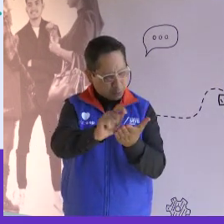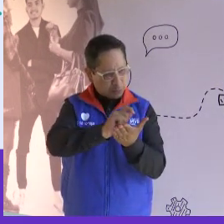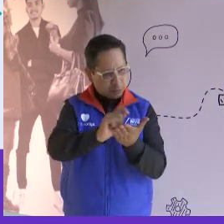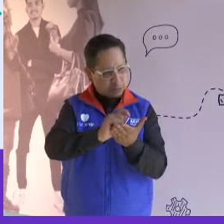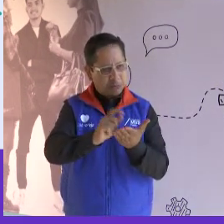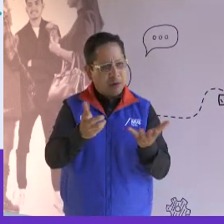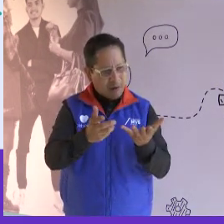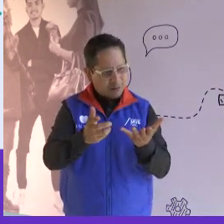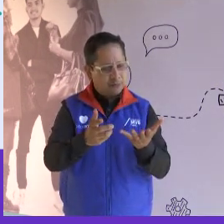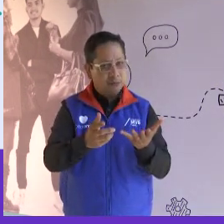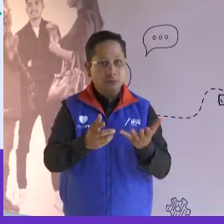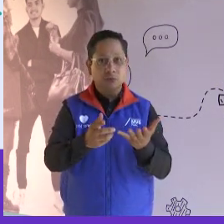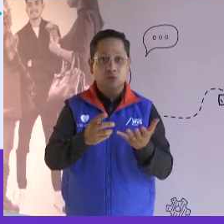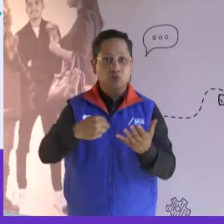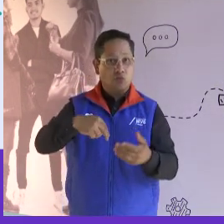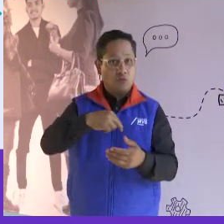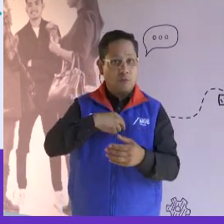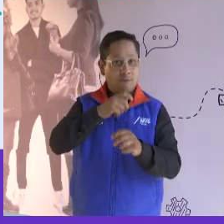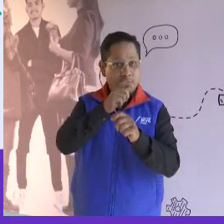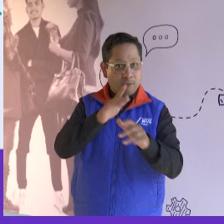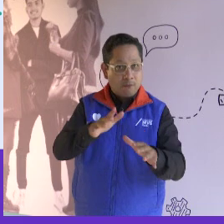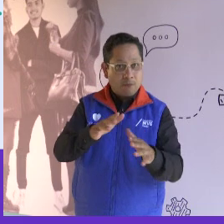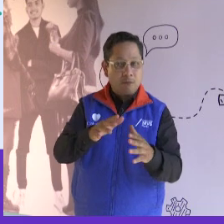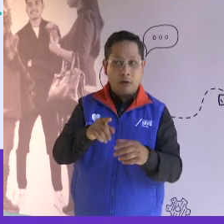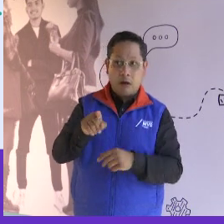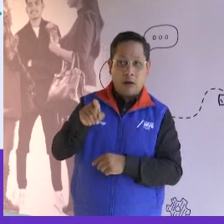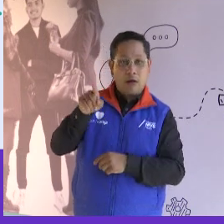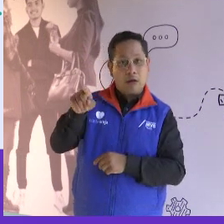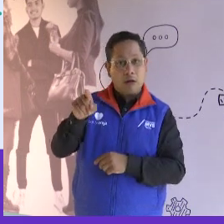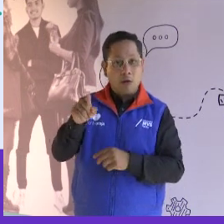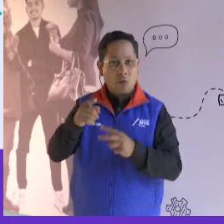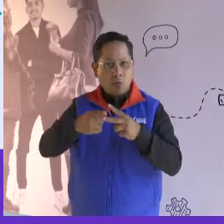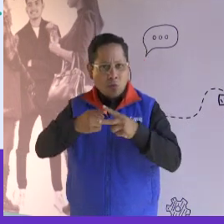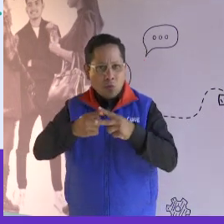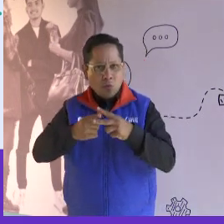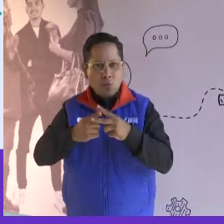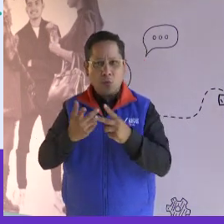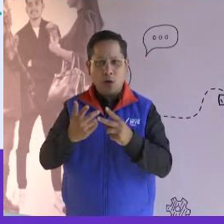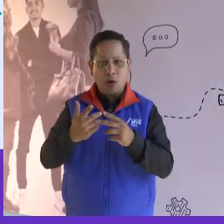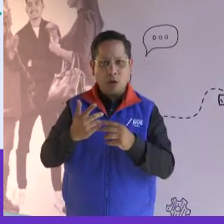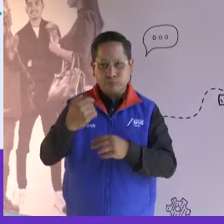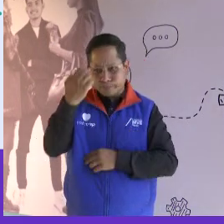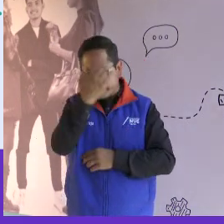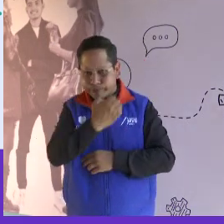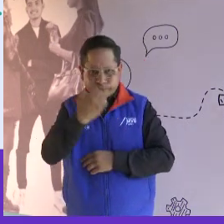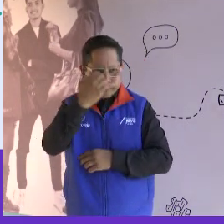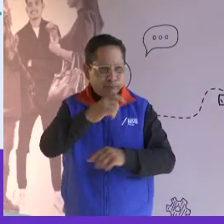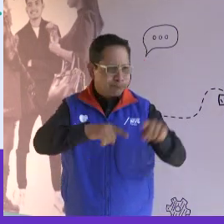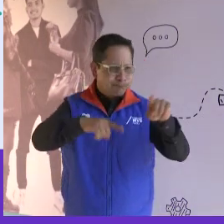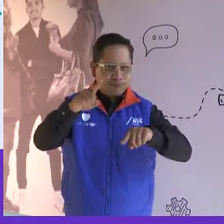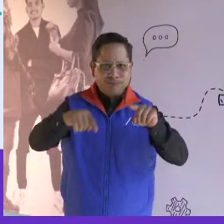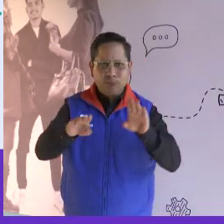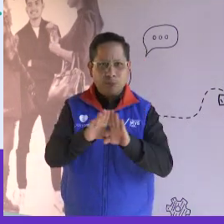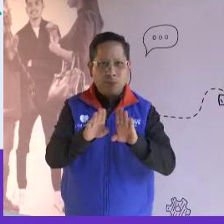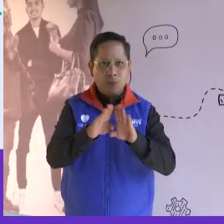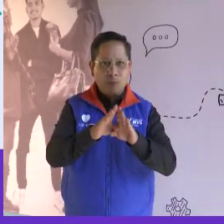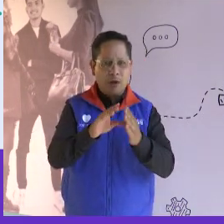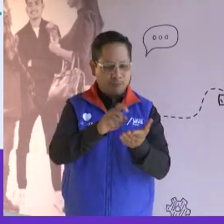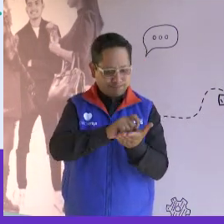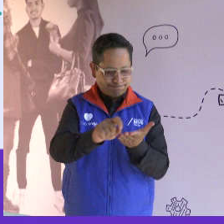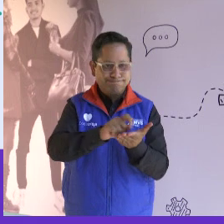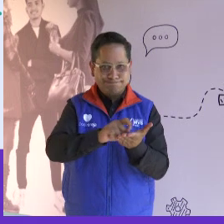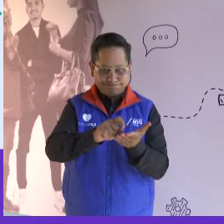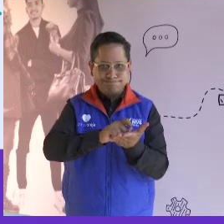de los reportes que tenemos que hacer a las financieras, creo que a veces nos falla esa parte de nuestra propia sistematización de experiencias.